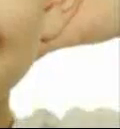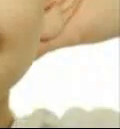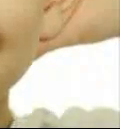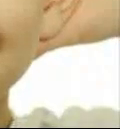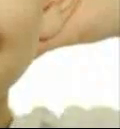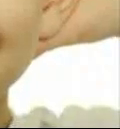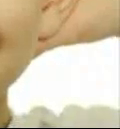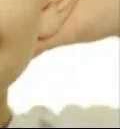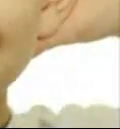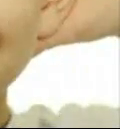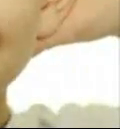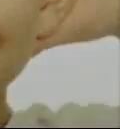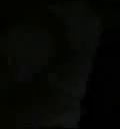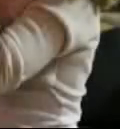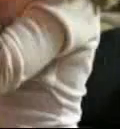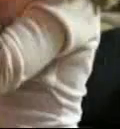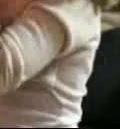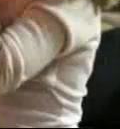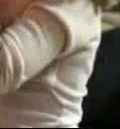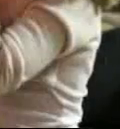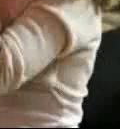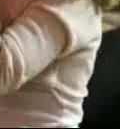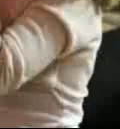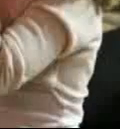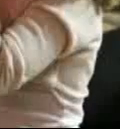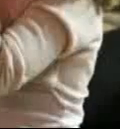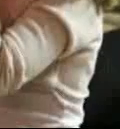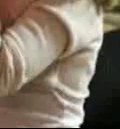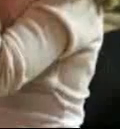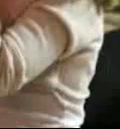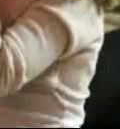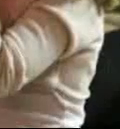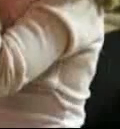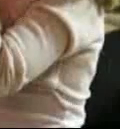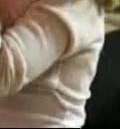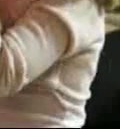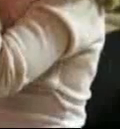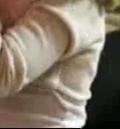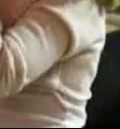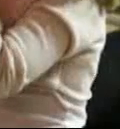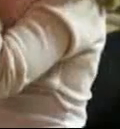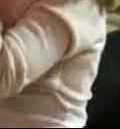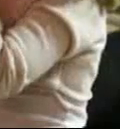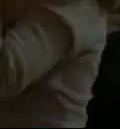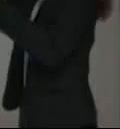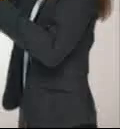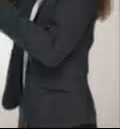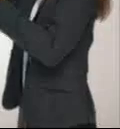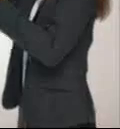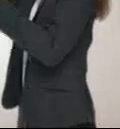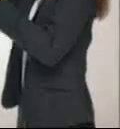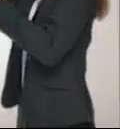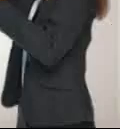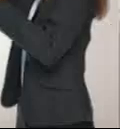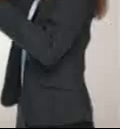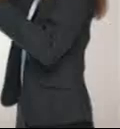20 años y el 90% tiene padres oyentes que desconocen el lenguaje de señas. Dado que el principal obstáculo para